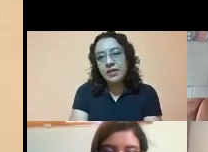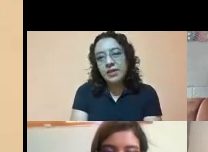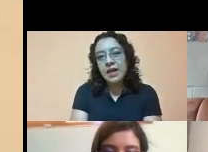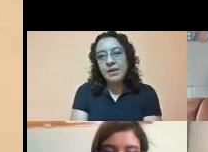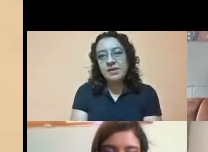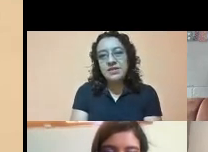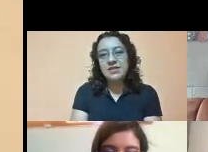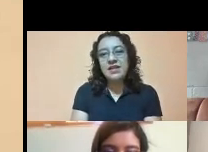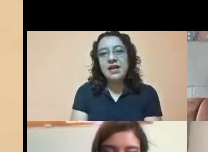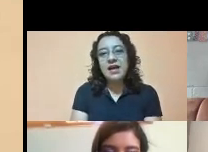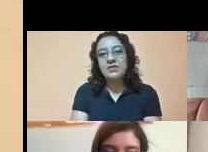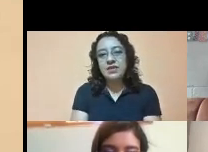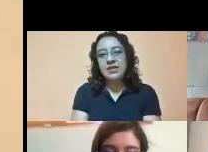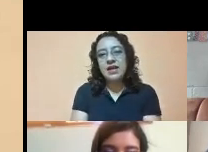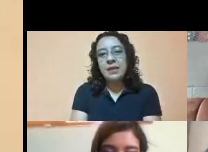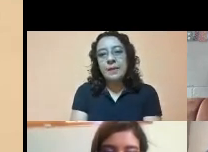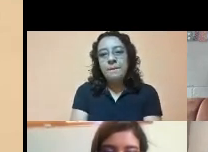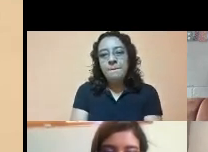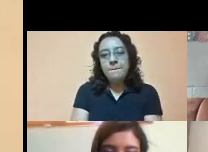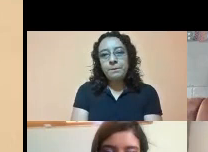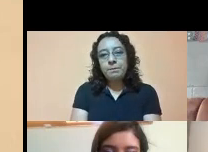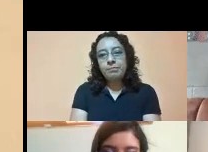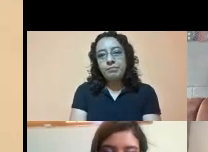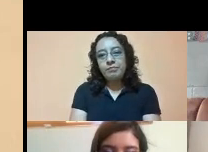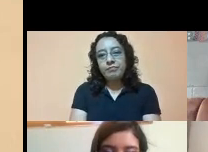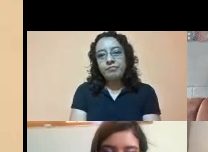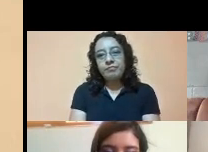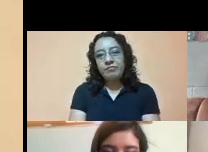Cuando yo tenía 27 años de edad,